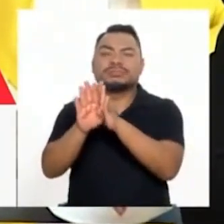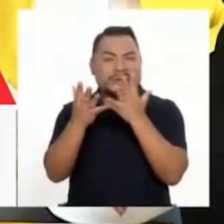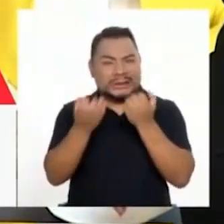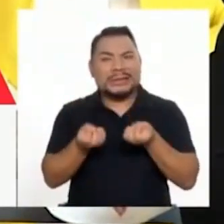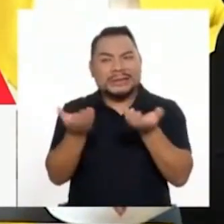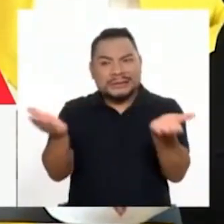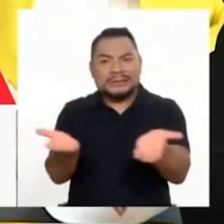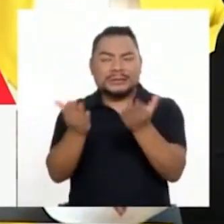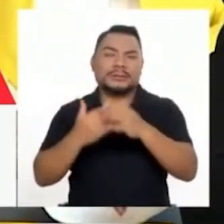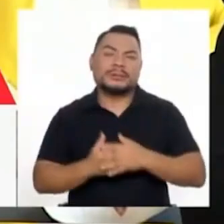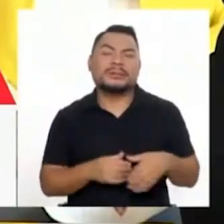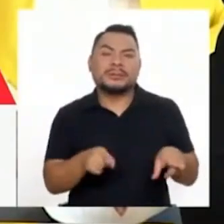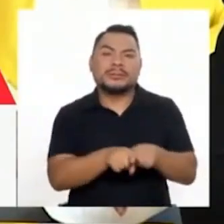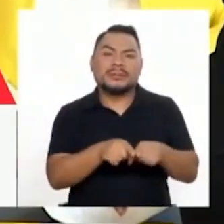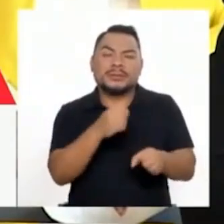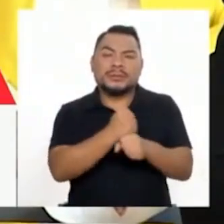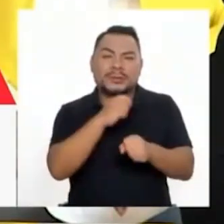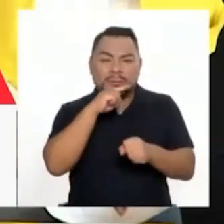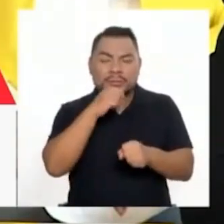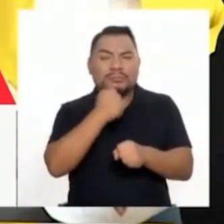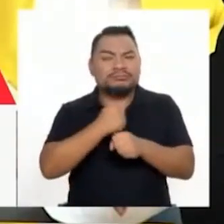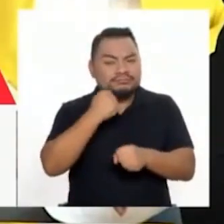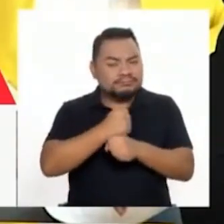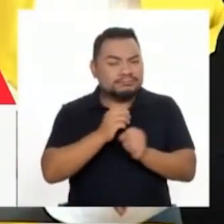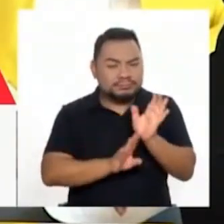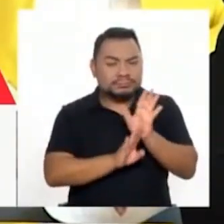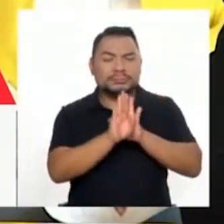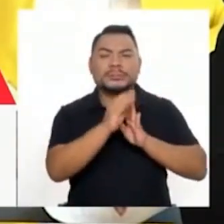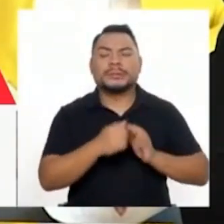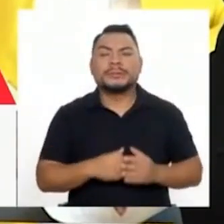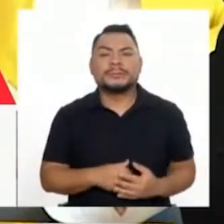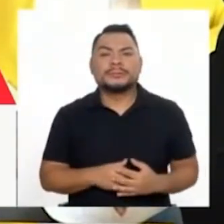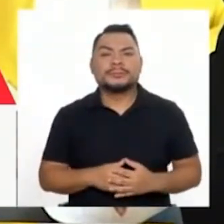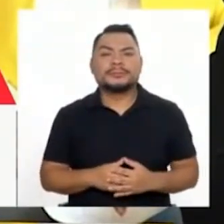Queremos mujeres emprendedoras,